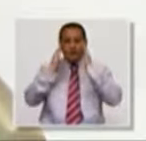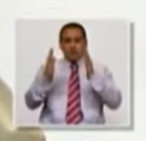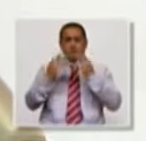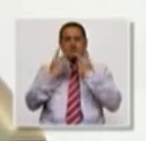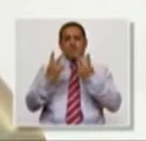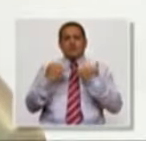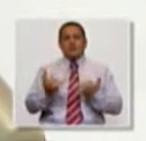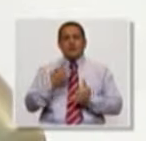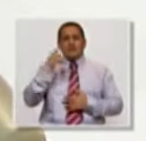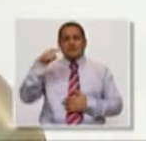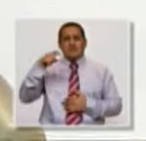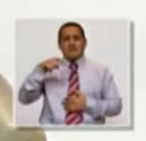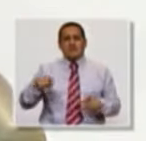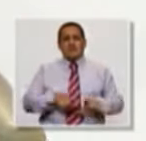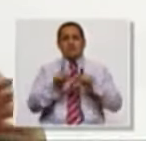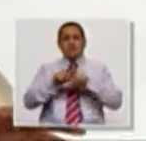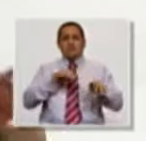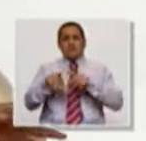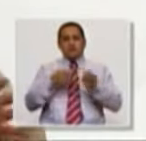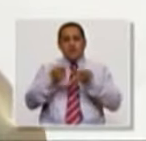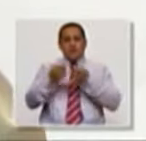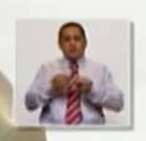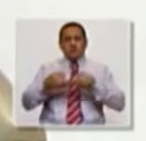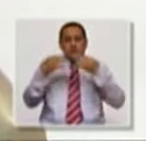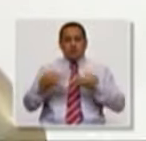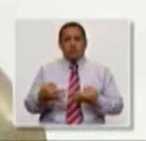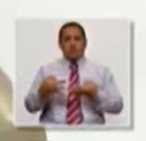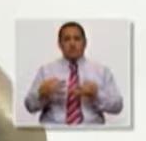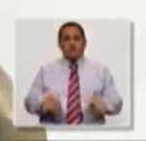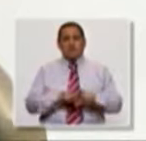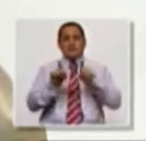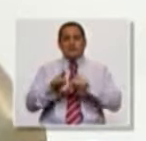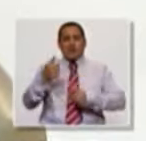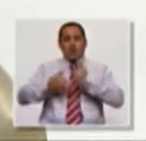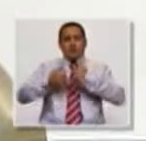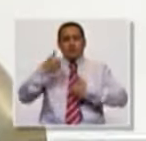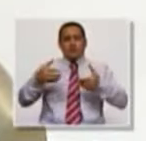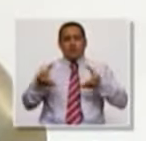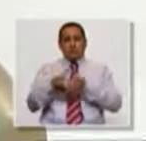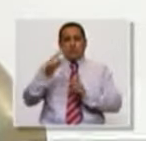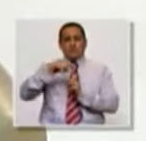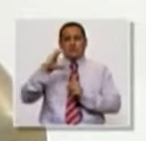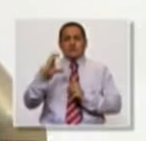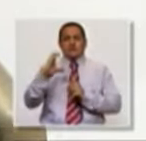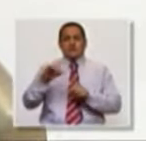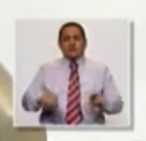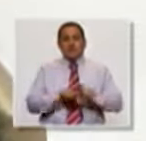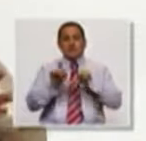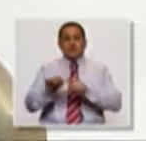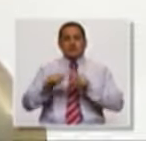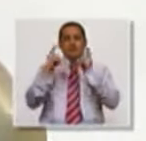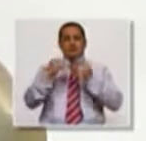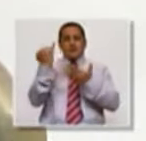atención sobre la necesidad de hacer una gestión eficiente de las competencias del Tribunal Constitucional, ¿no? Es un tema de